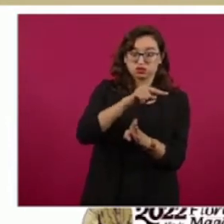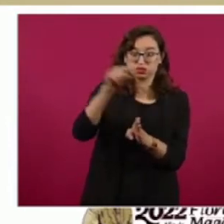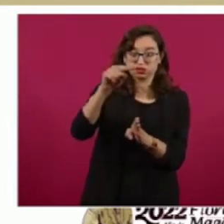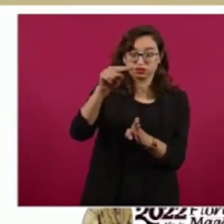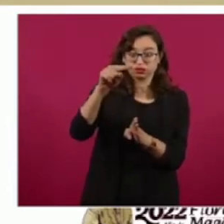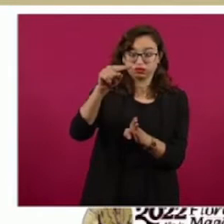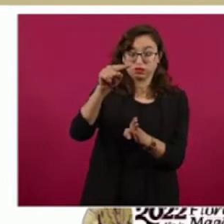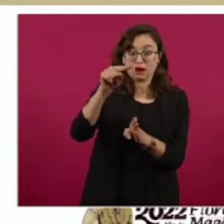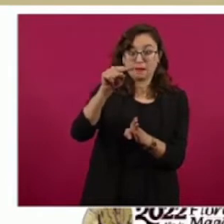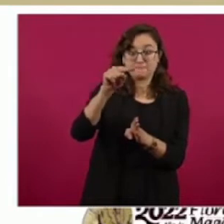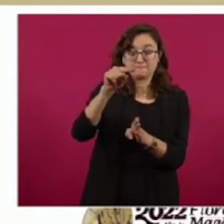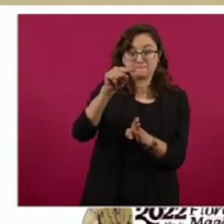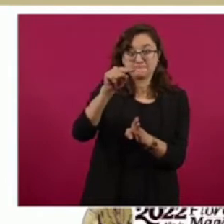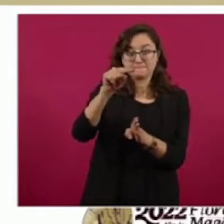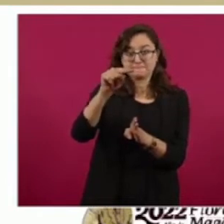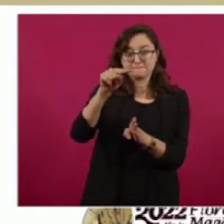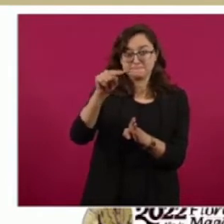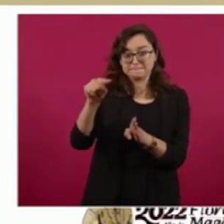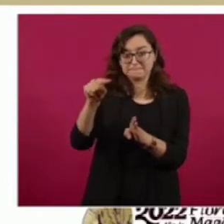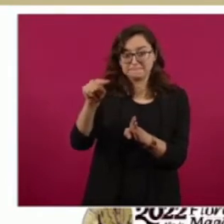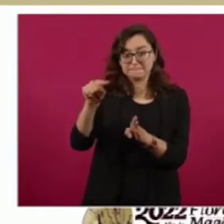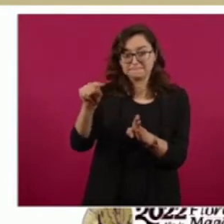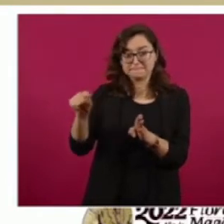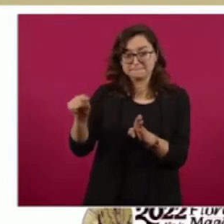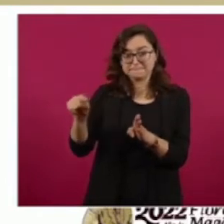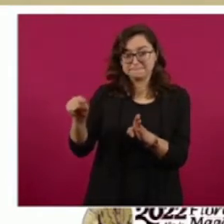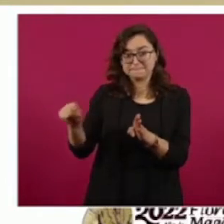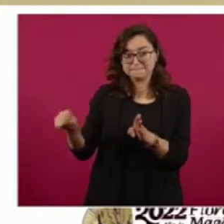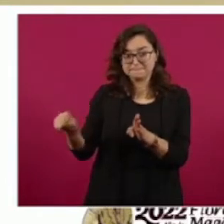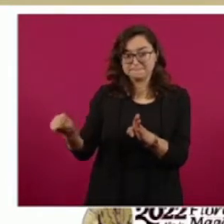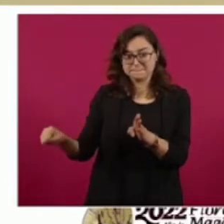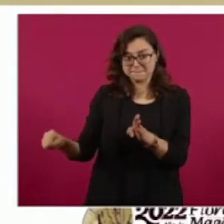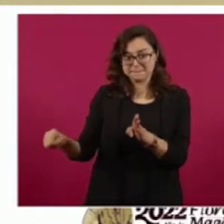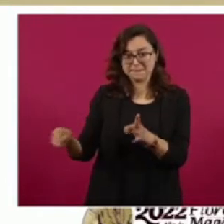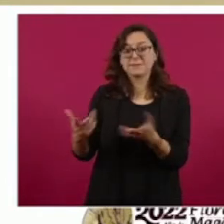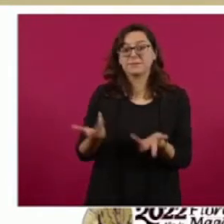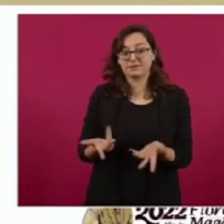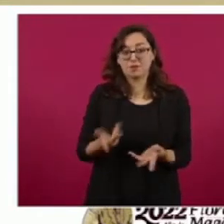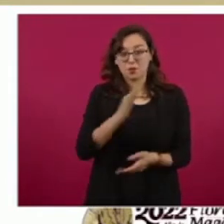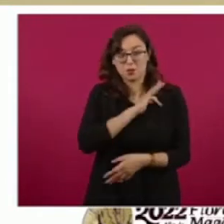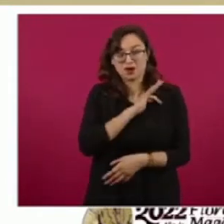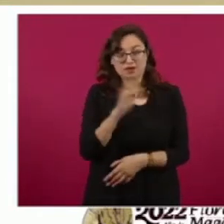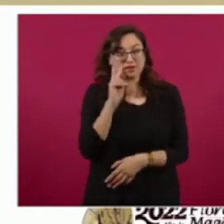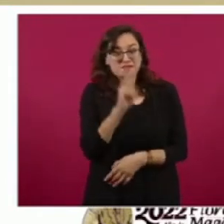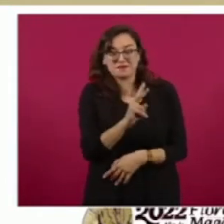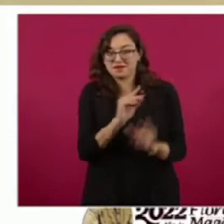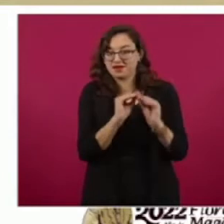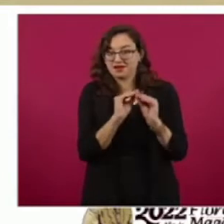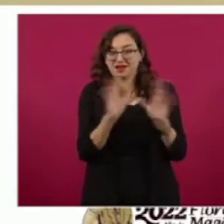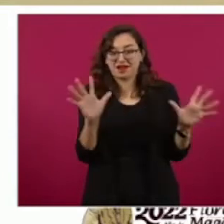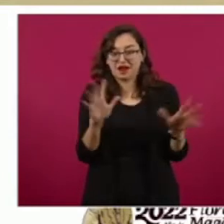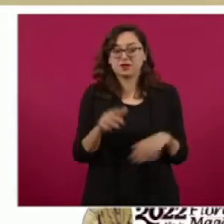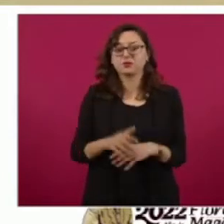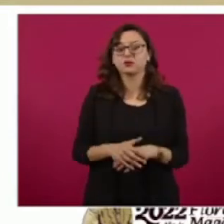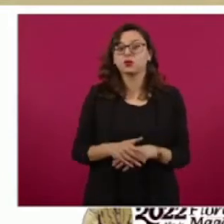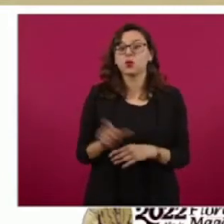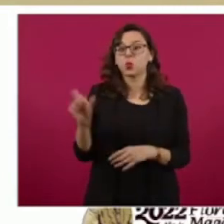hay cifras negras, porque por lo general se denuncian